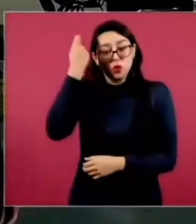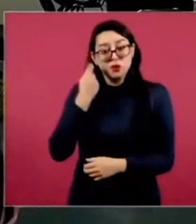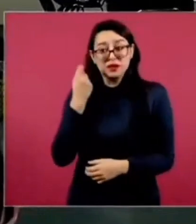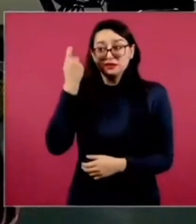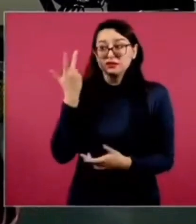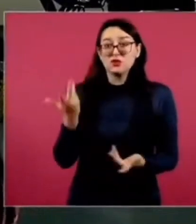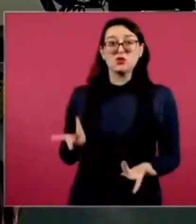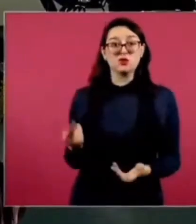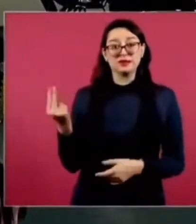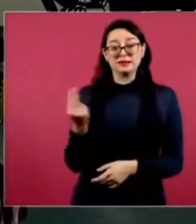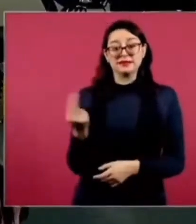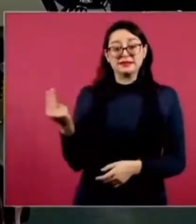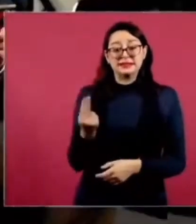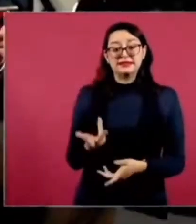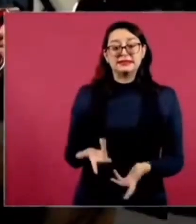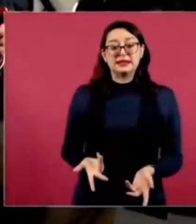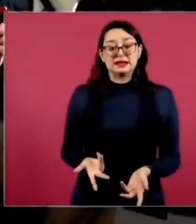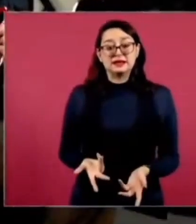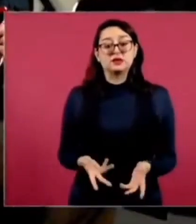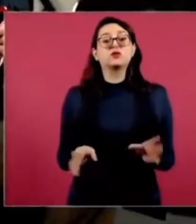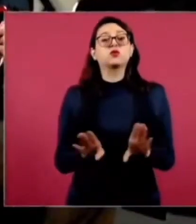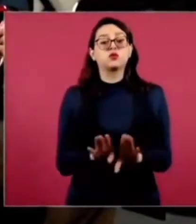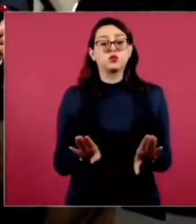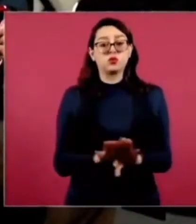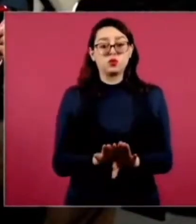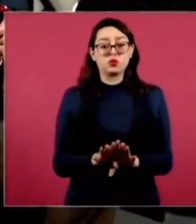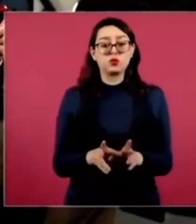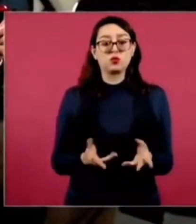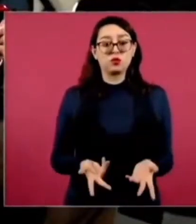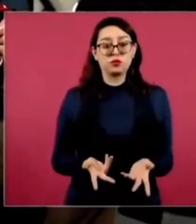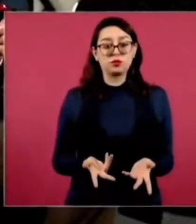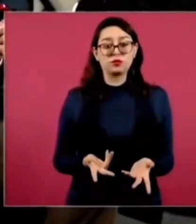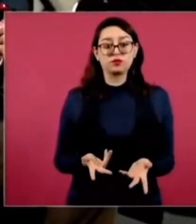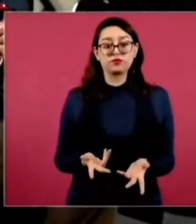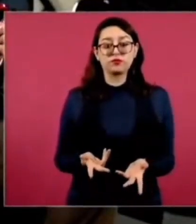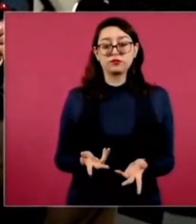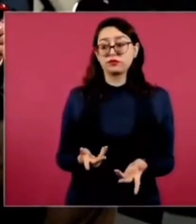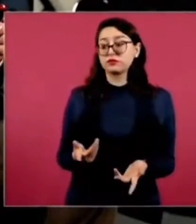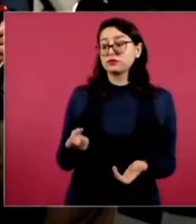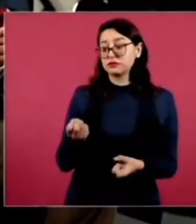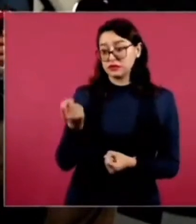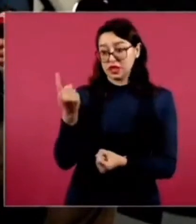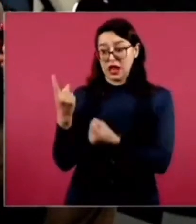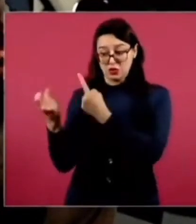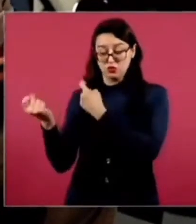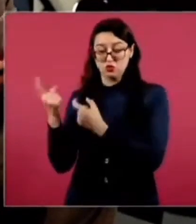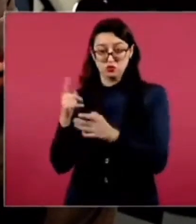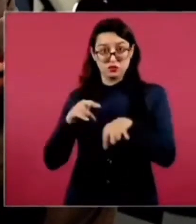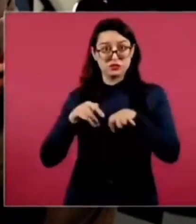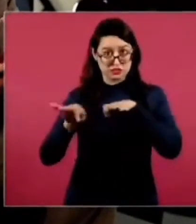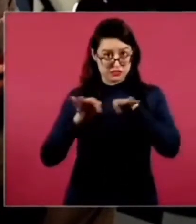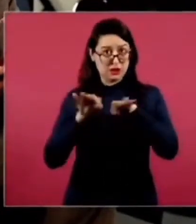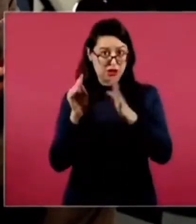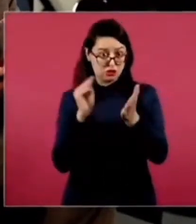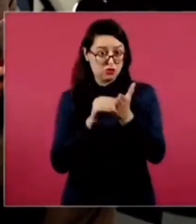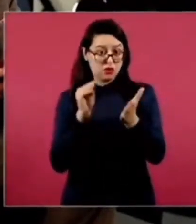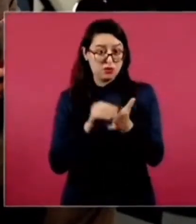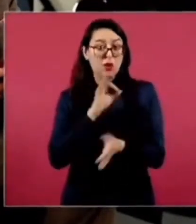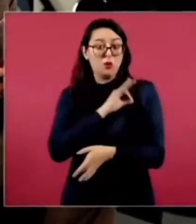pues demandando? ¿Qué opinión, qué hay con la opción laboral para los demás que también están buscando